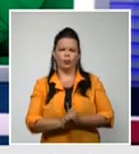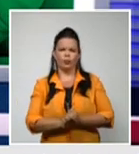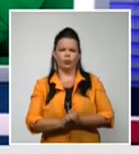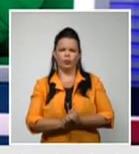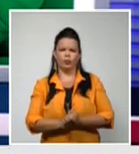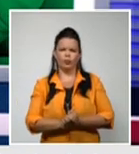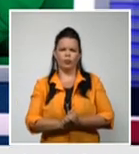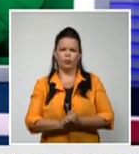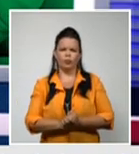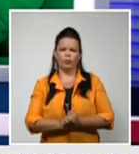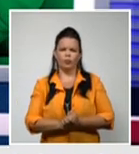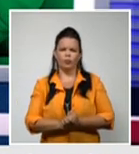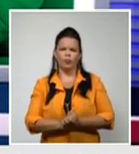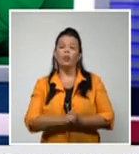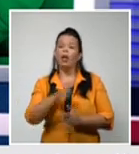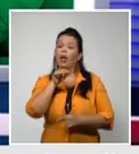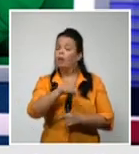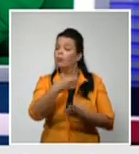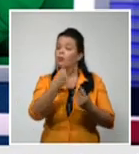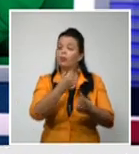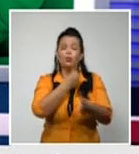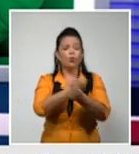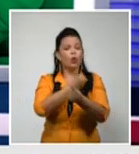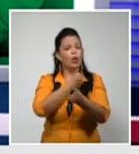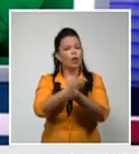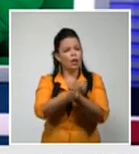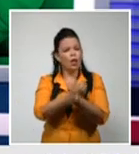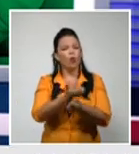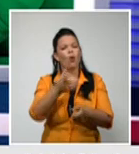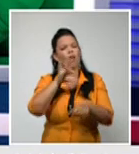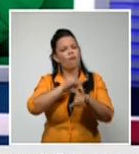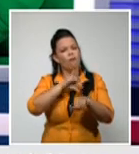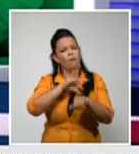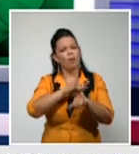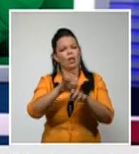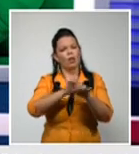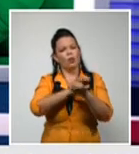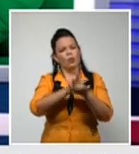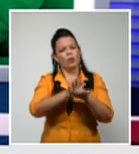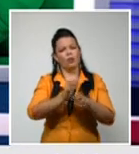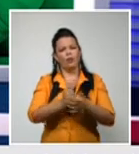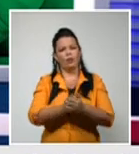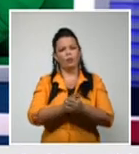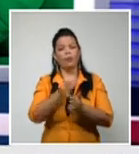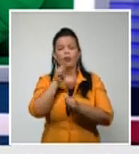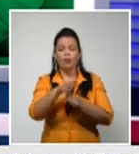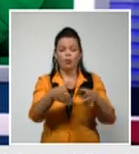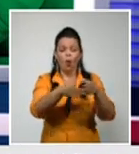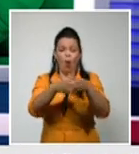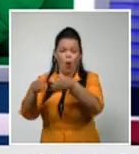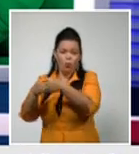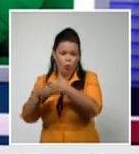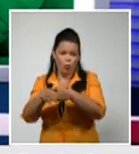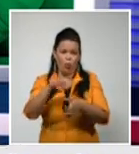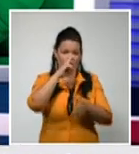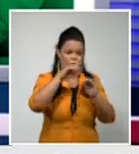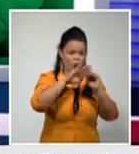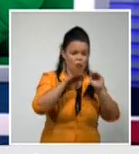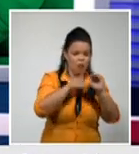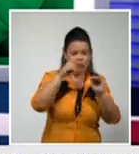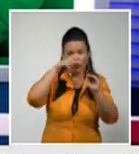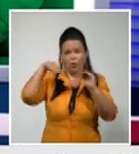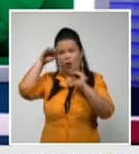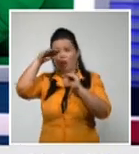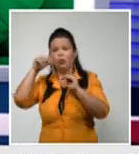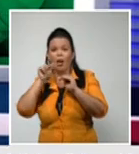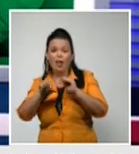pediátricas tienen mucho riesgo también de la enfermedad y son los grupos de riesgo en los cuales podemos